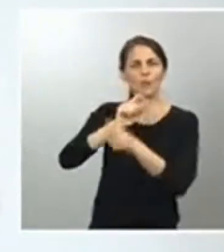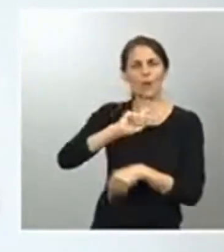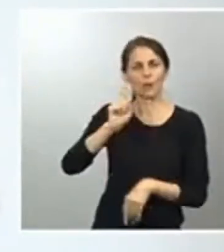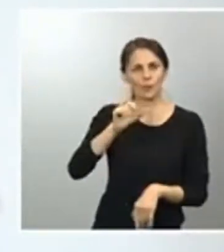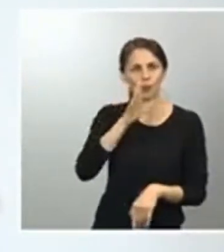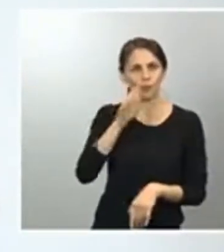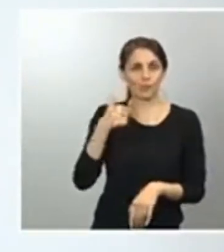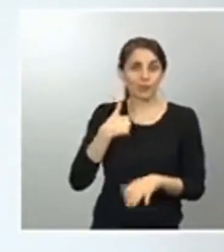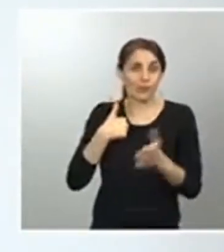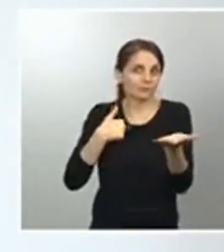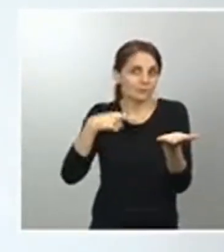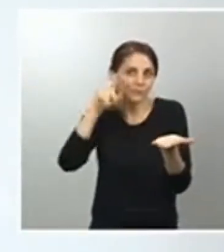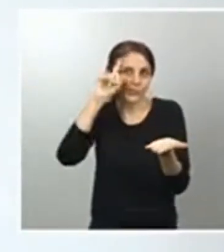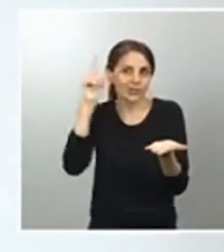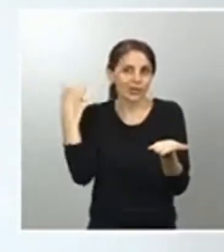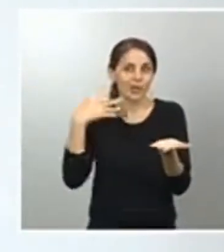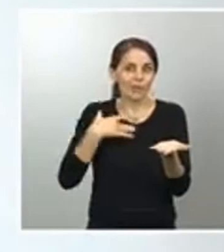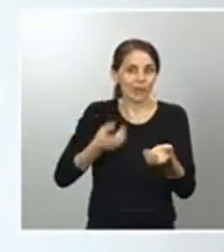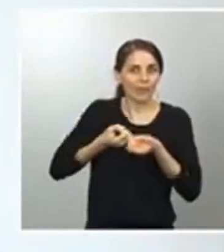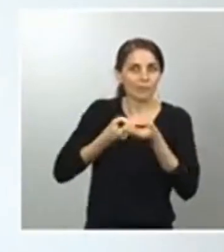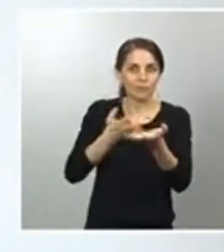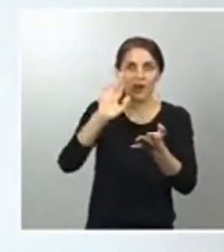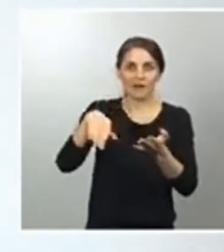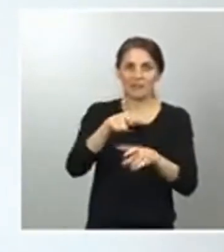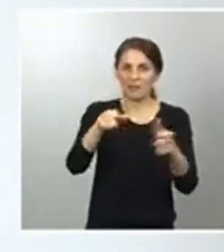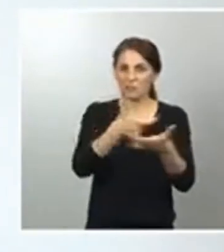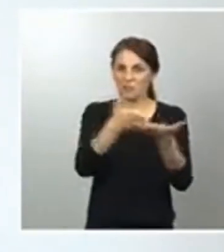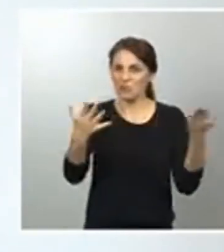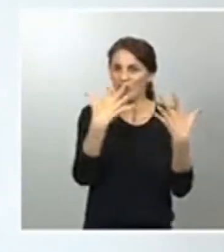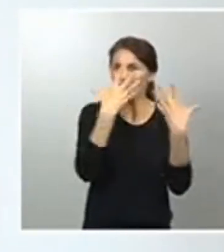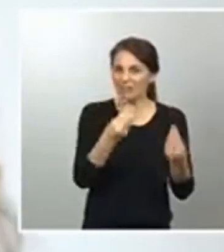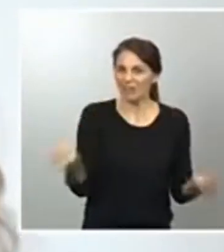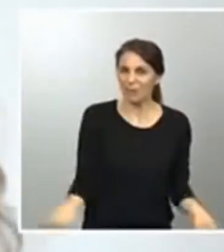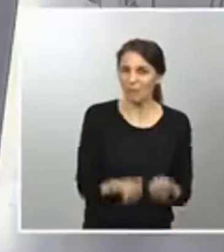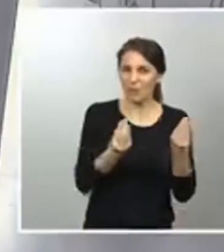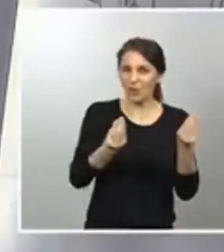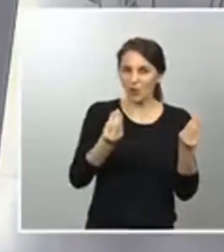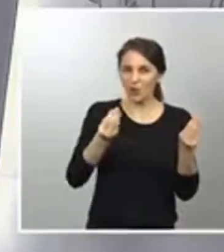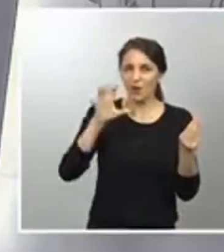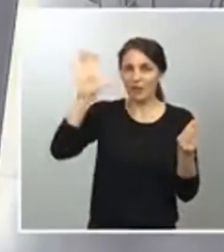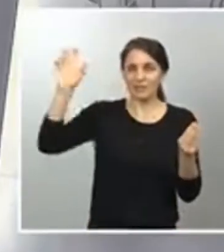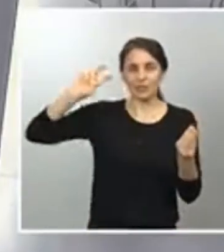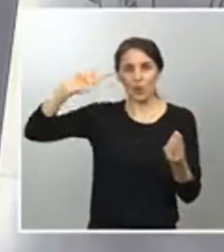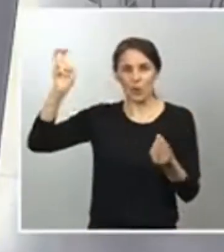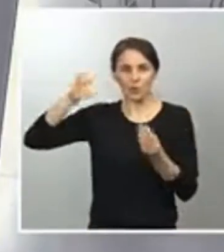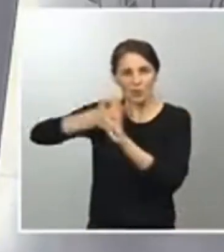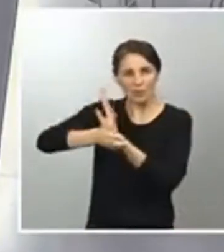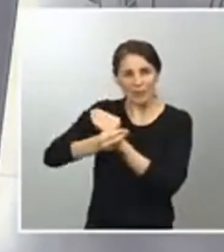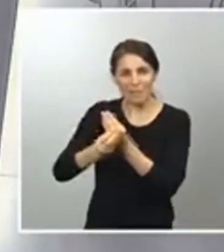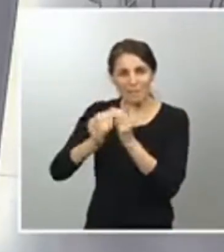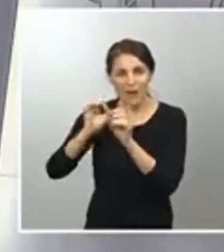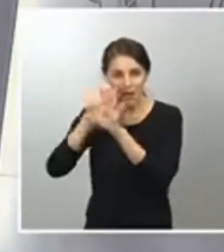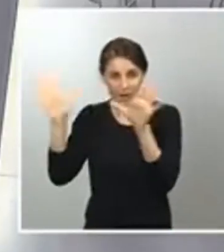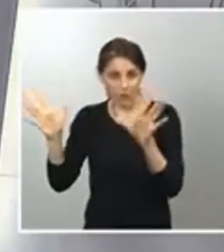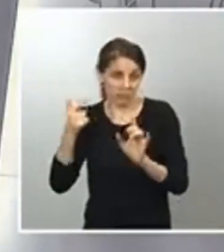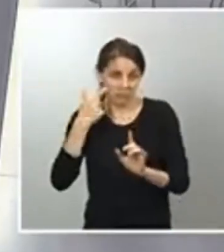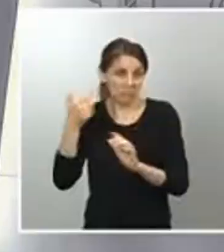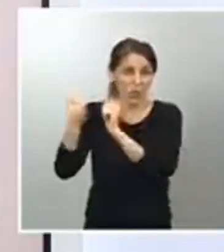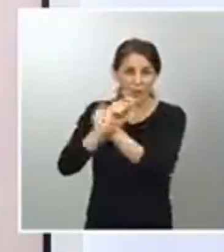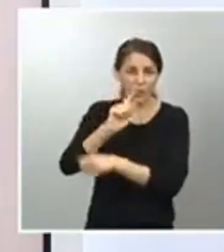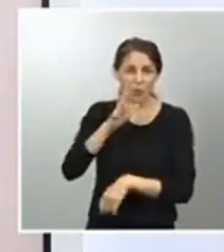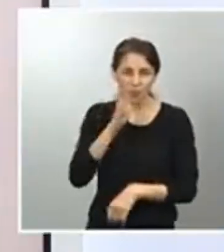para los ciudadanos, ¿no? Que hubieran sabido con cierta antelación a qué atenerse. Y luego nos ha